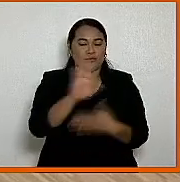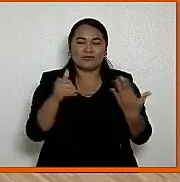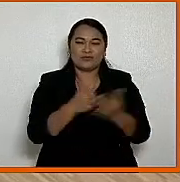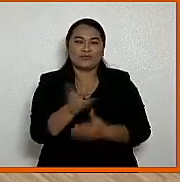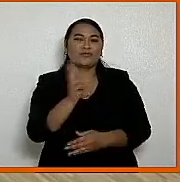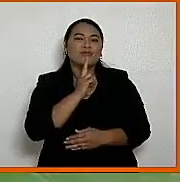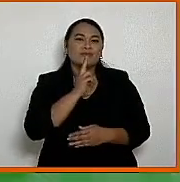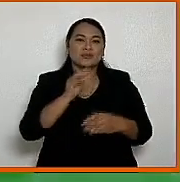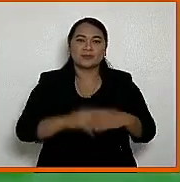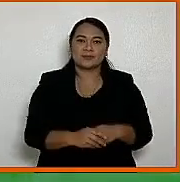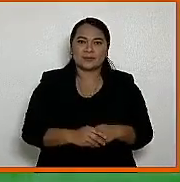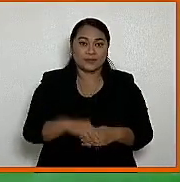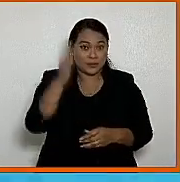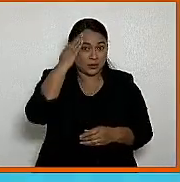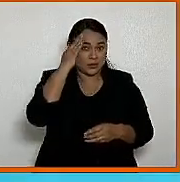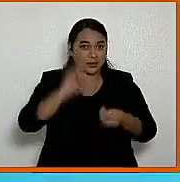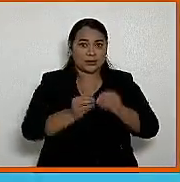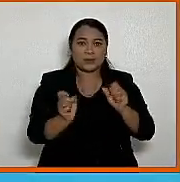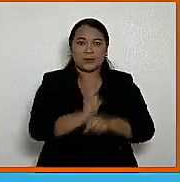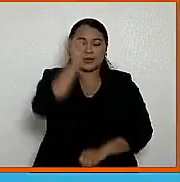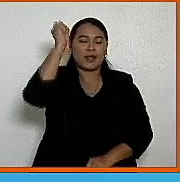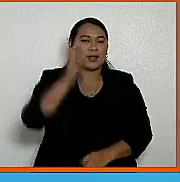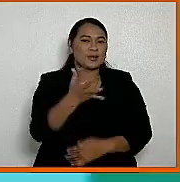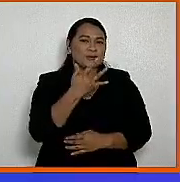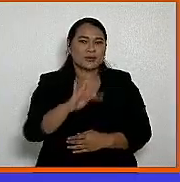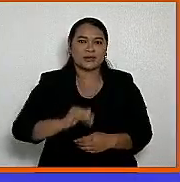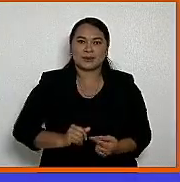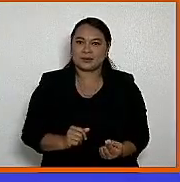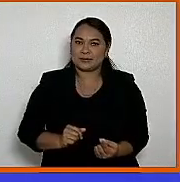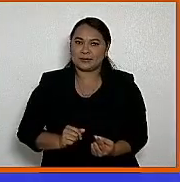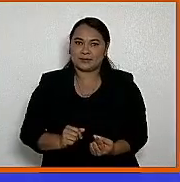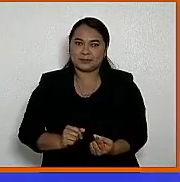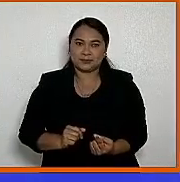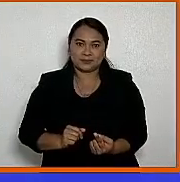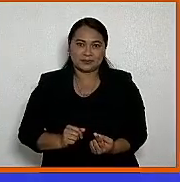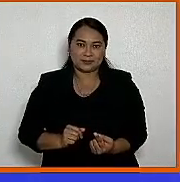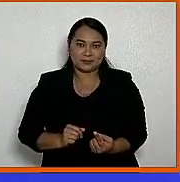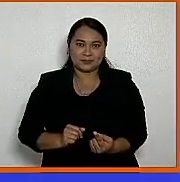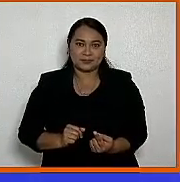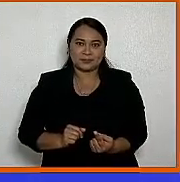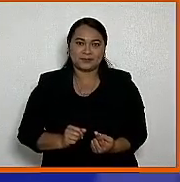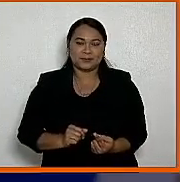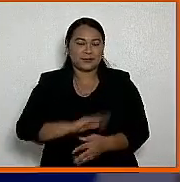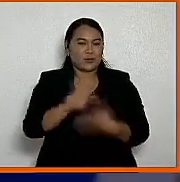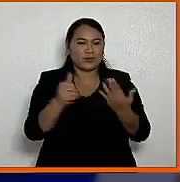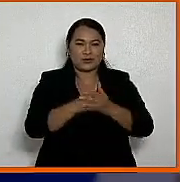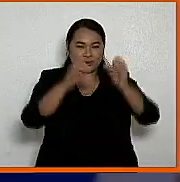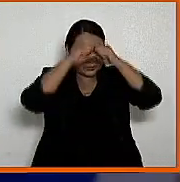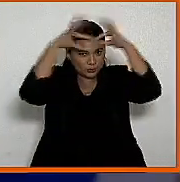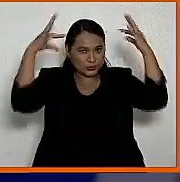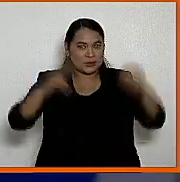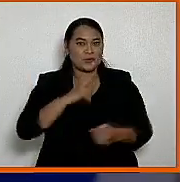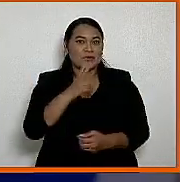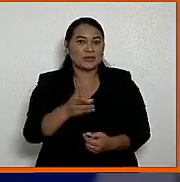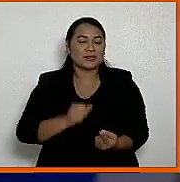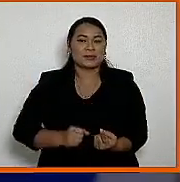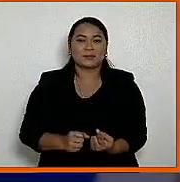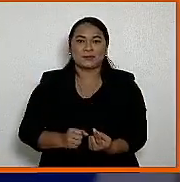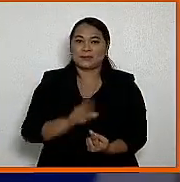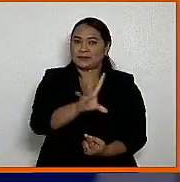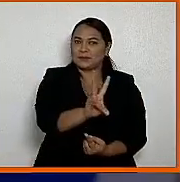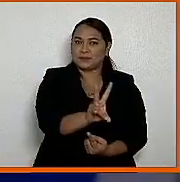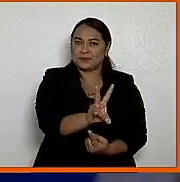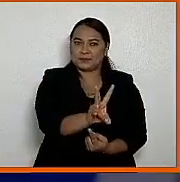nacional. Se viene tu primer dígito. Suerte. Espero que cada uno de tus sueños se haga realidad. 7, segundo